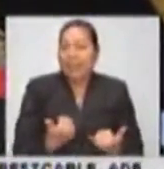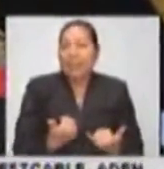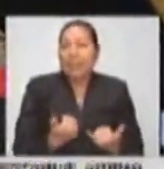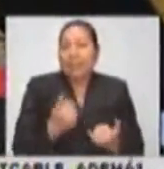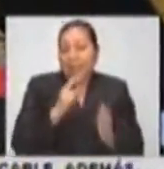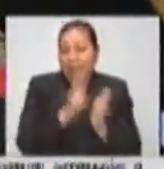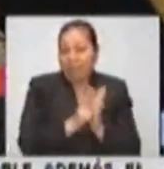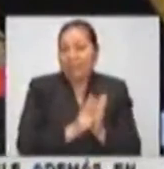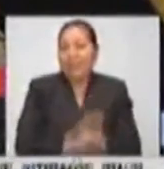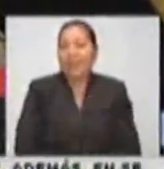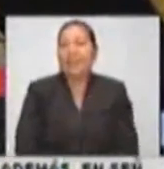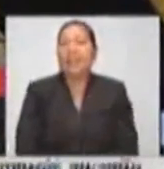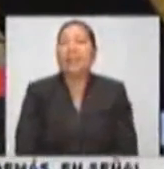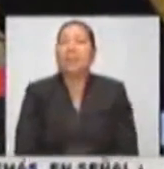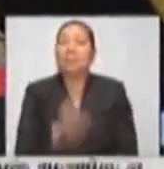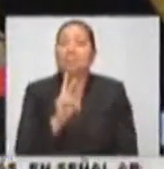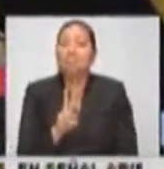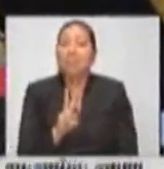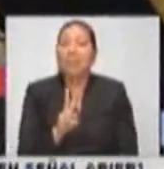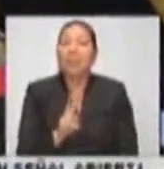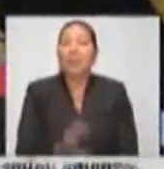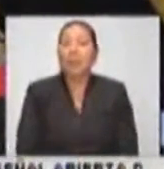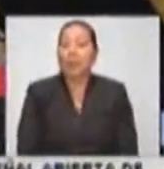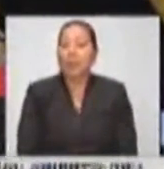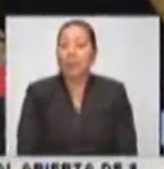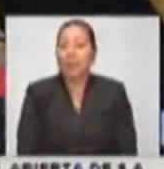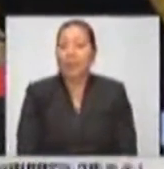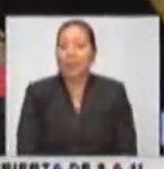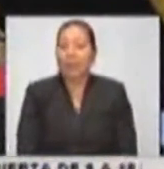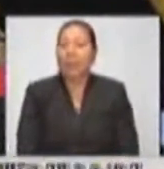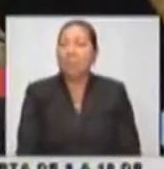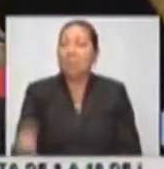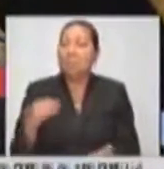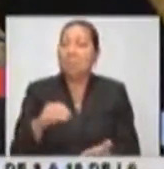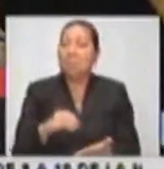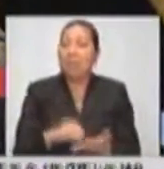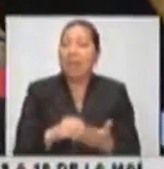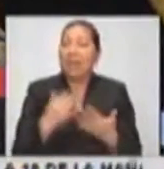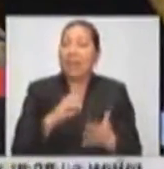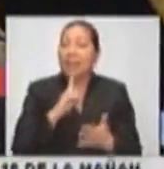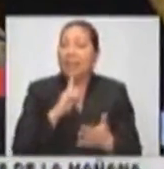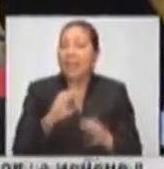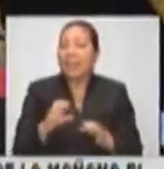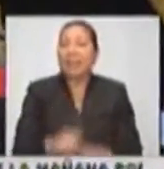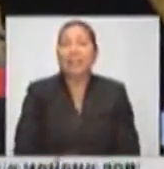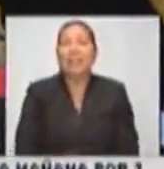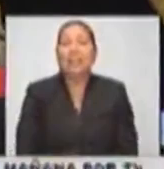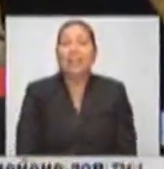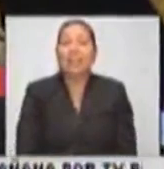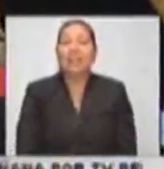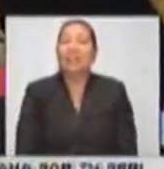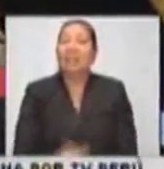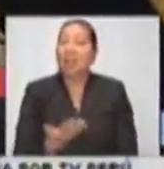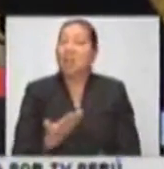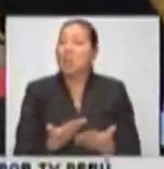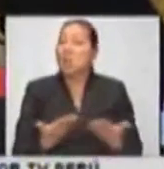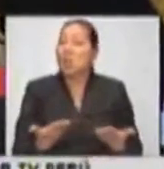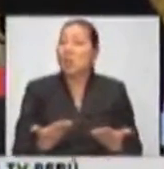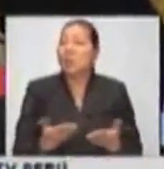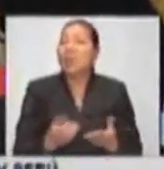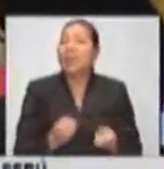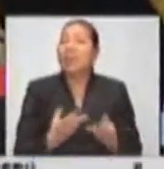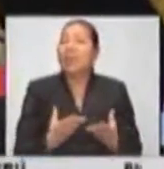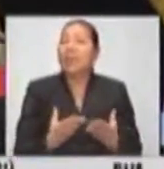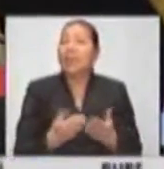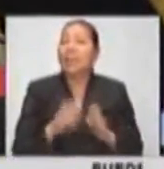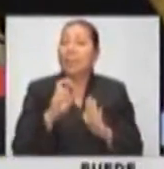no me voy a parar alguna vez, pero ahí estamos llegando entonces a estas adhesiones que ya estamos haciendo. Hay instrumentos entonces, tanto